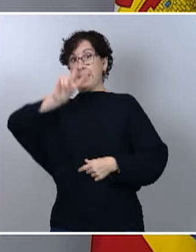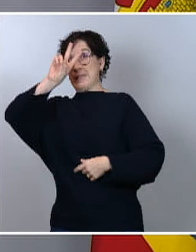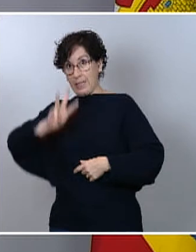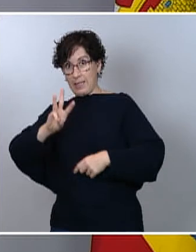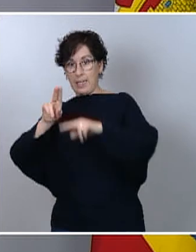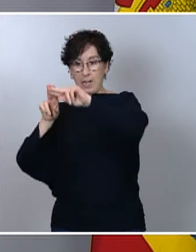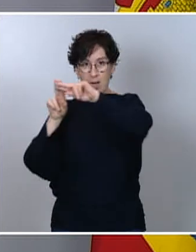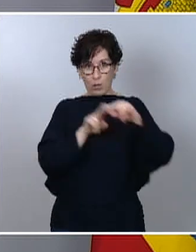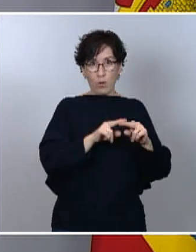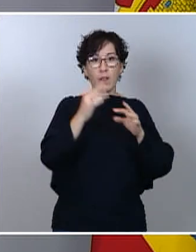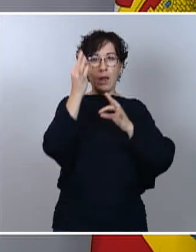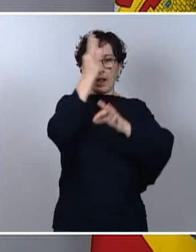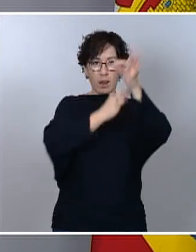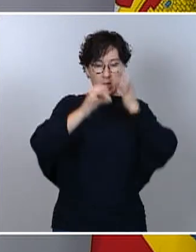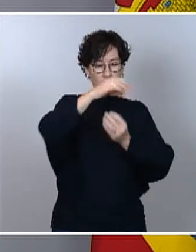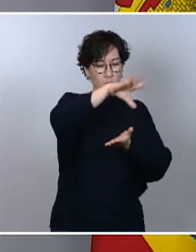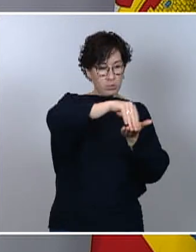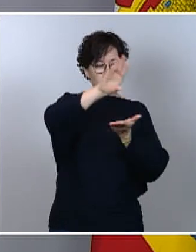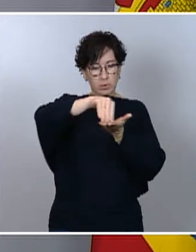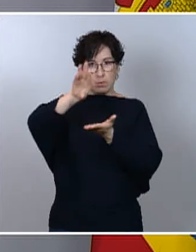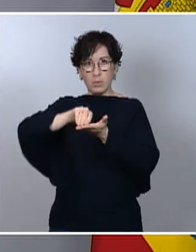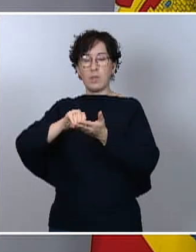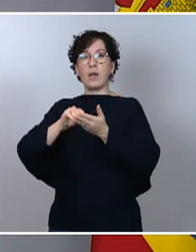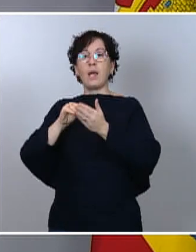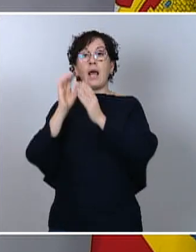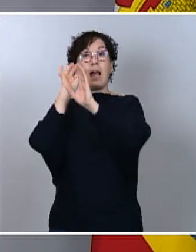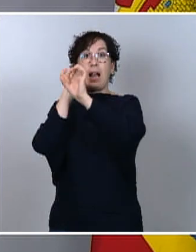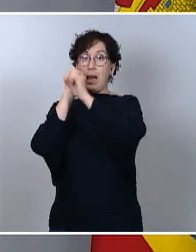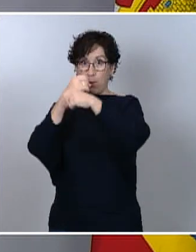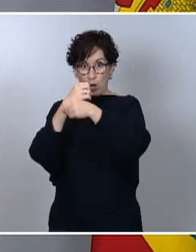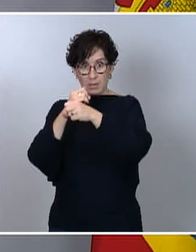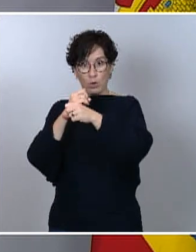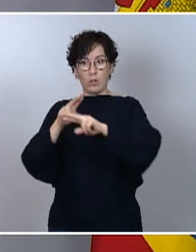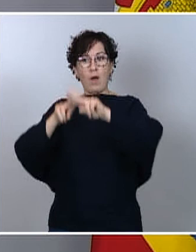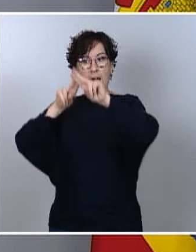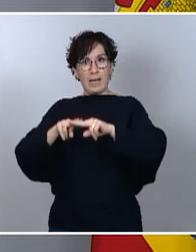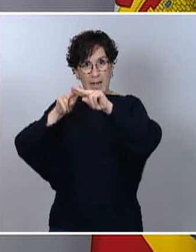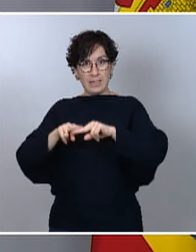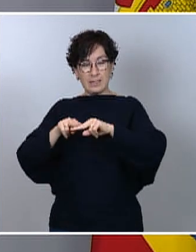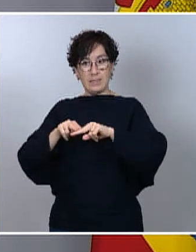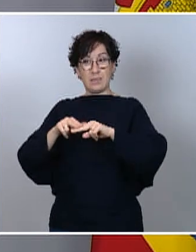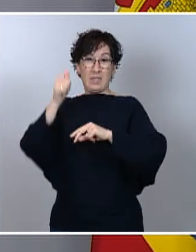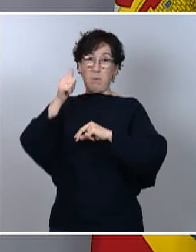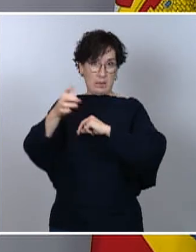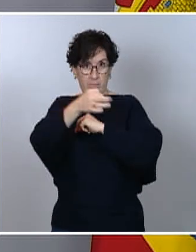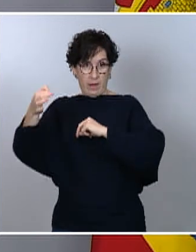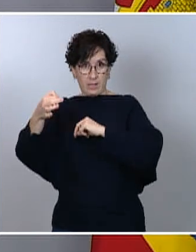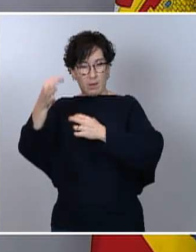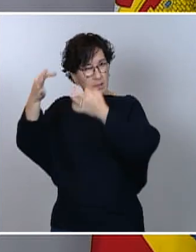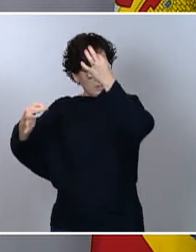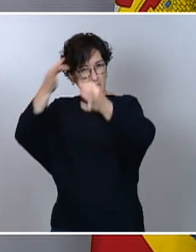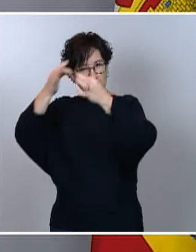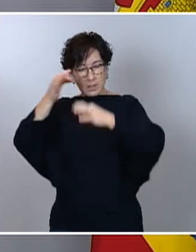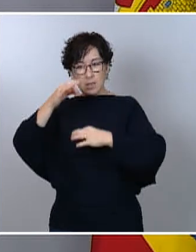de laboratorio, que es la técnica más precisa que teníamos, el inmunoensayo, hemos estimado cuál ha sido